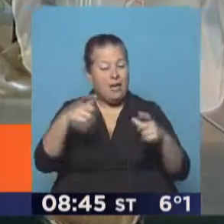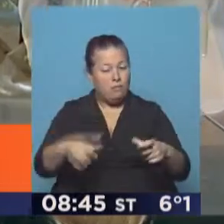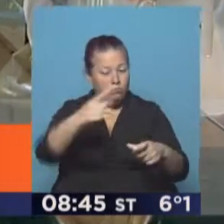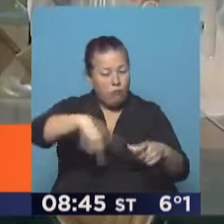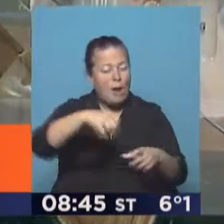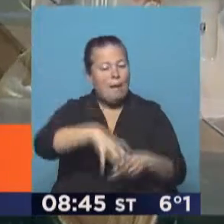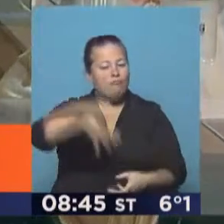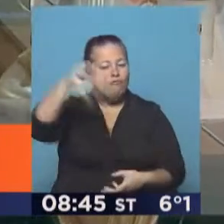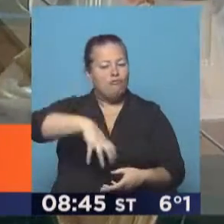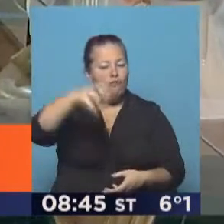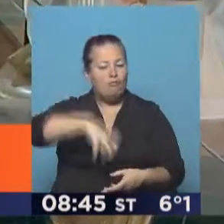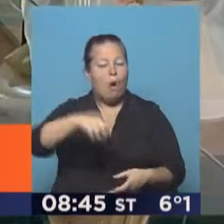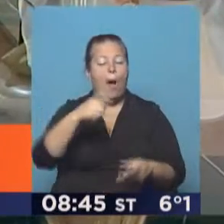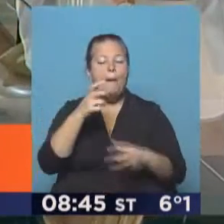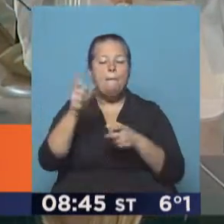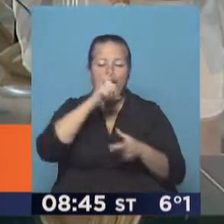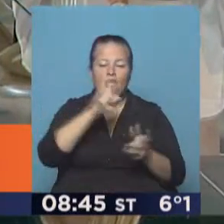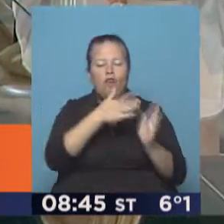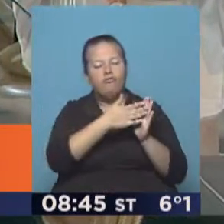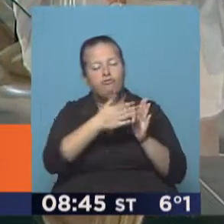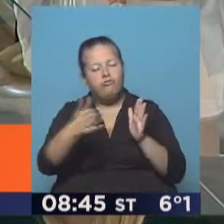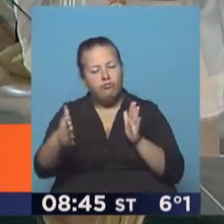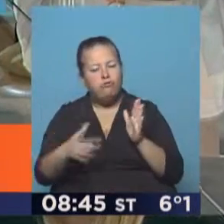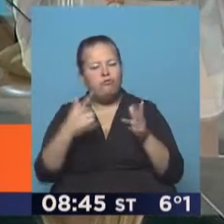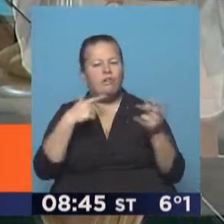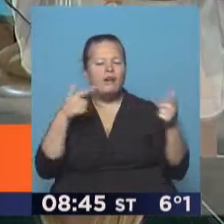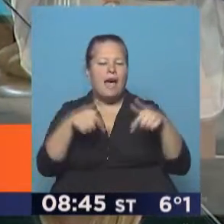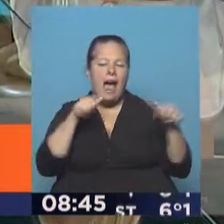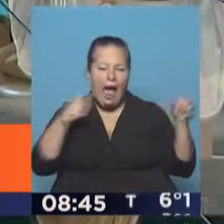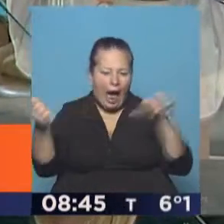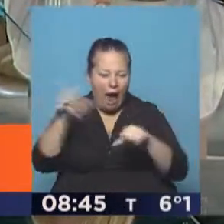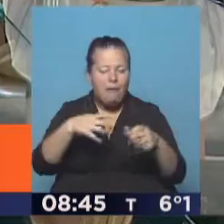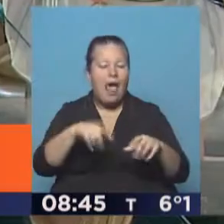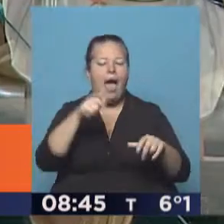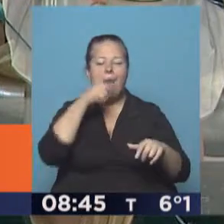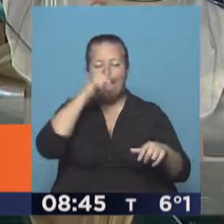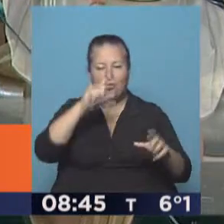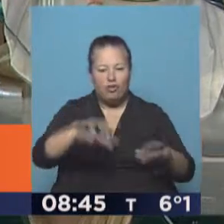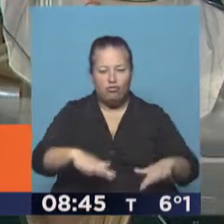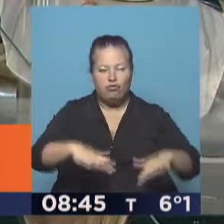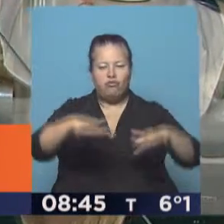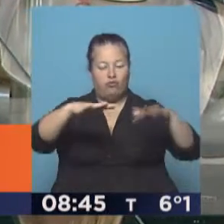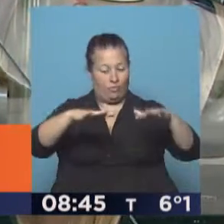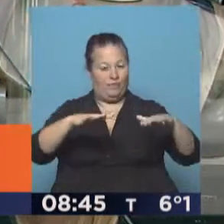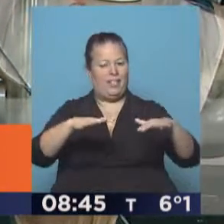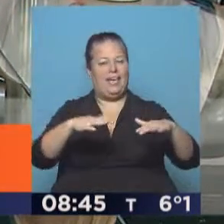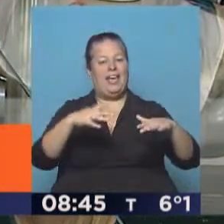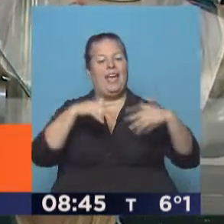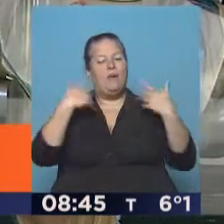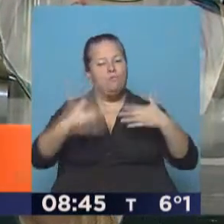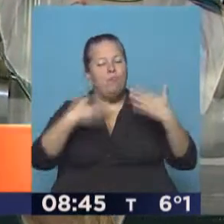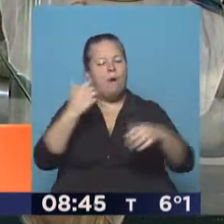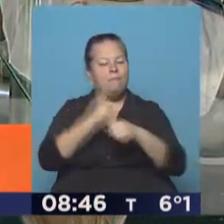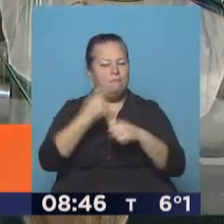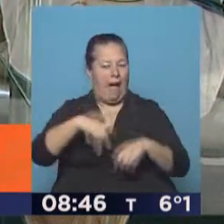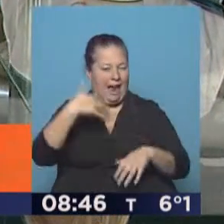para extraer el petróleo hay que hacer todo un proceso de inyección de agua para que el petróleo suba. Es decir, se hace mucho más